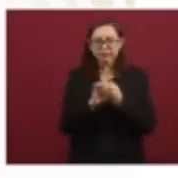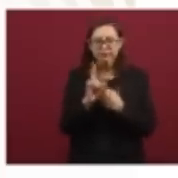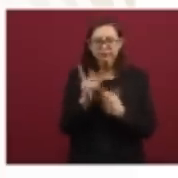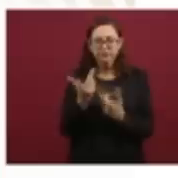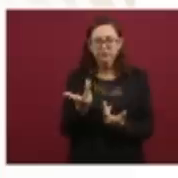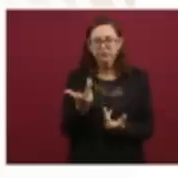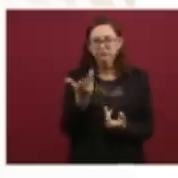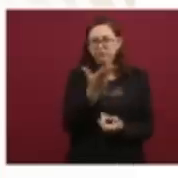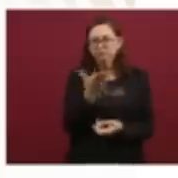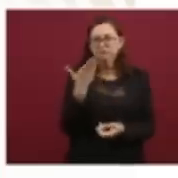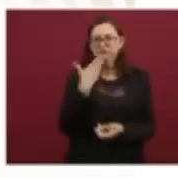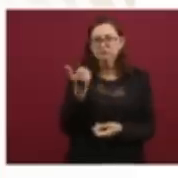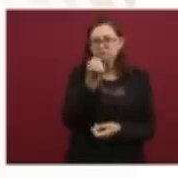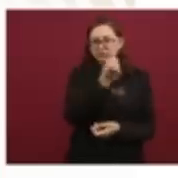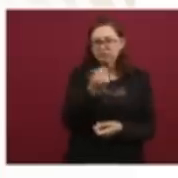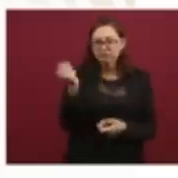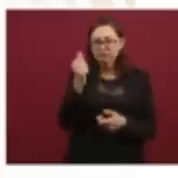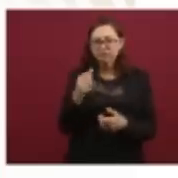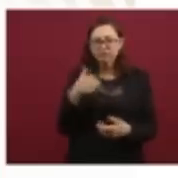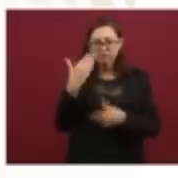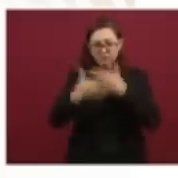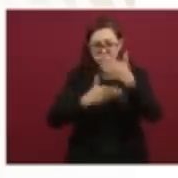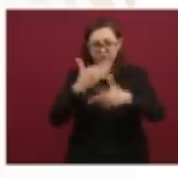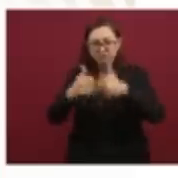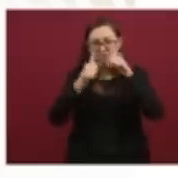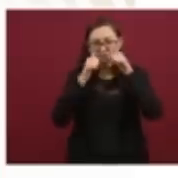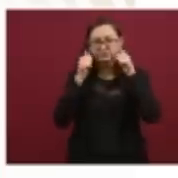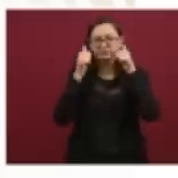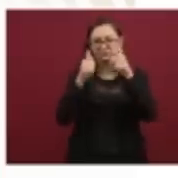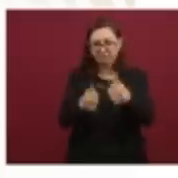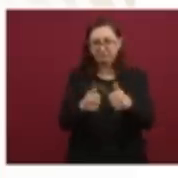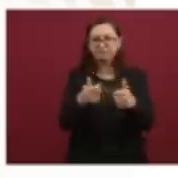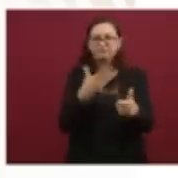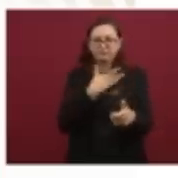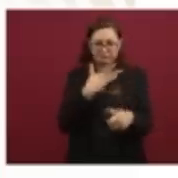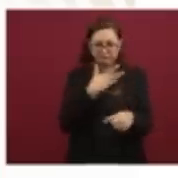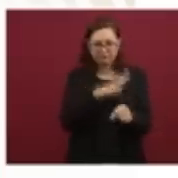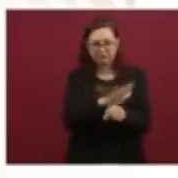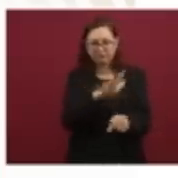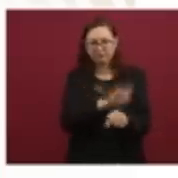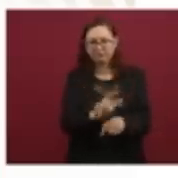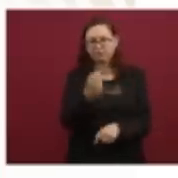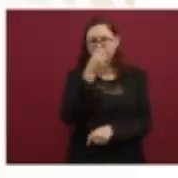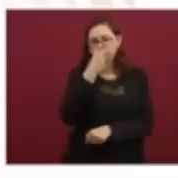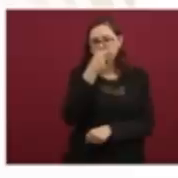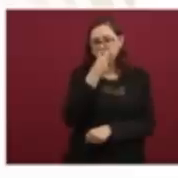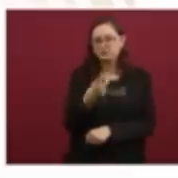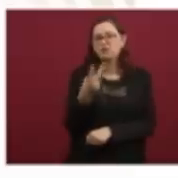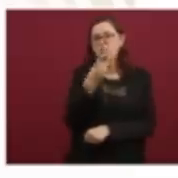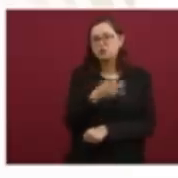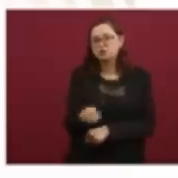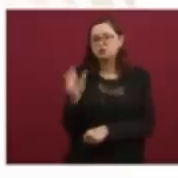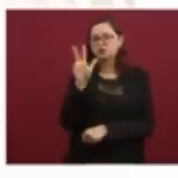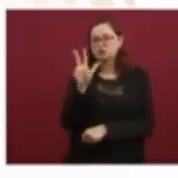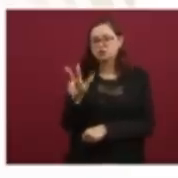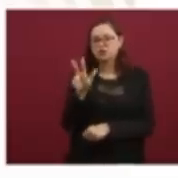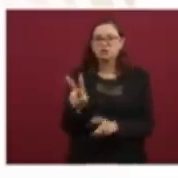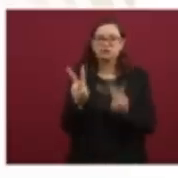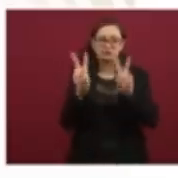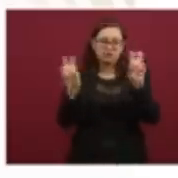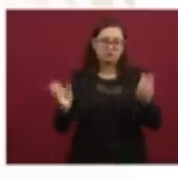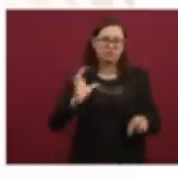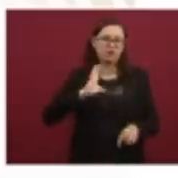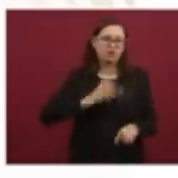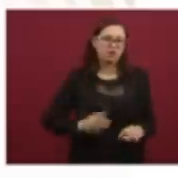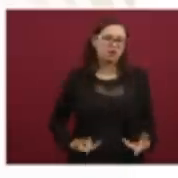los especialistas para enfrentar esto, y desde luego también 218, más de 200 en la oncología,